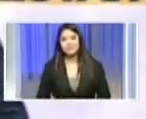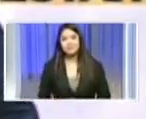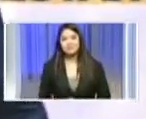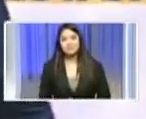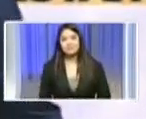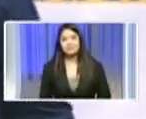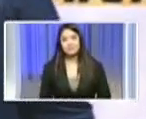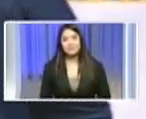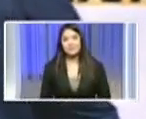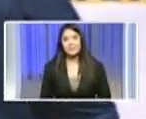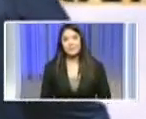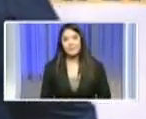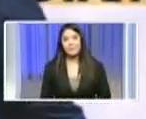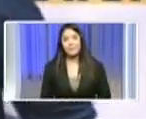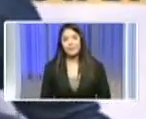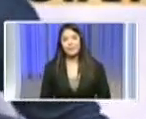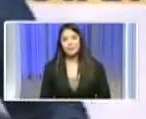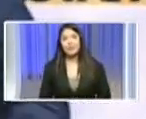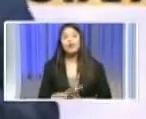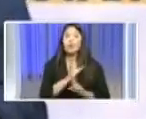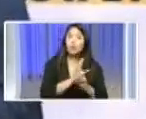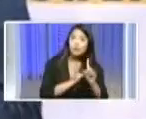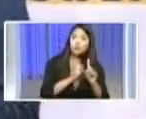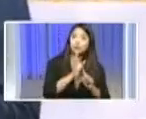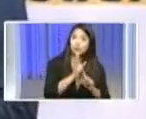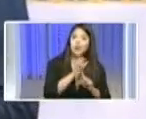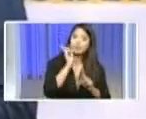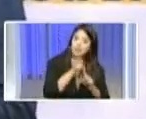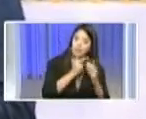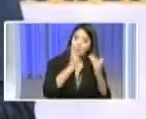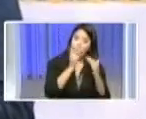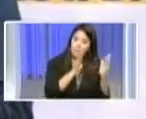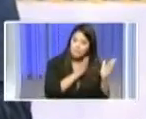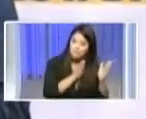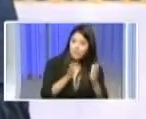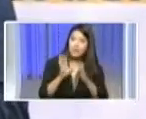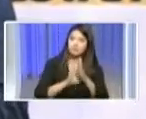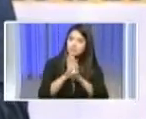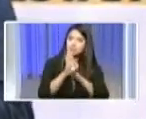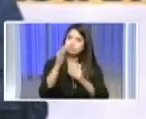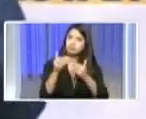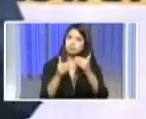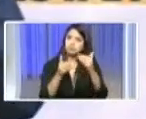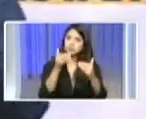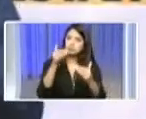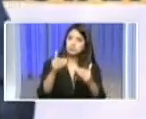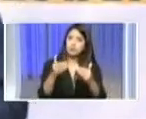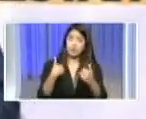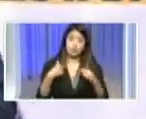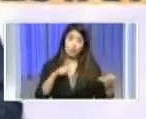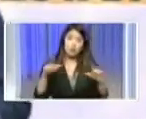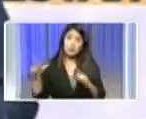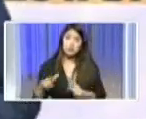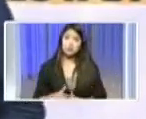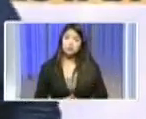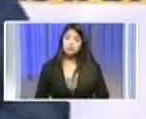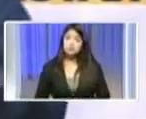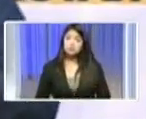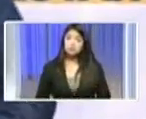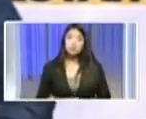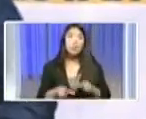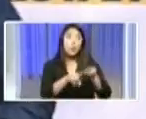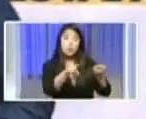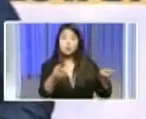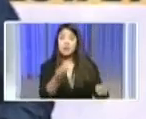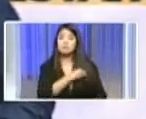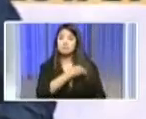Y en la cultura, vamos a hacer el plan de crecimiento. Yo estoy listo ya. Ustedes